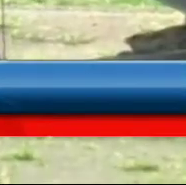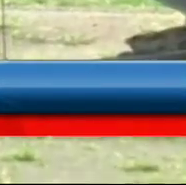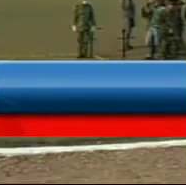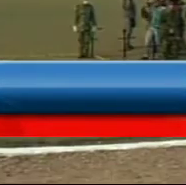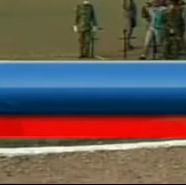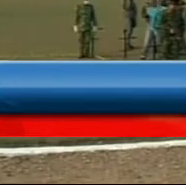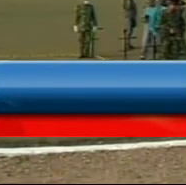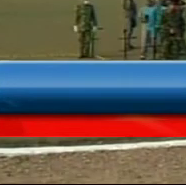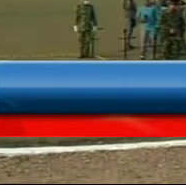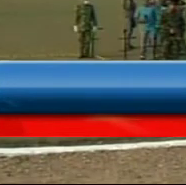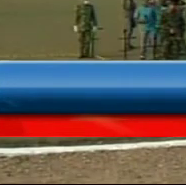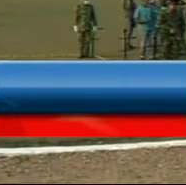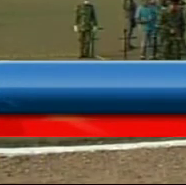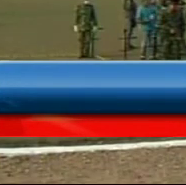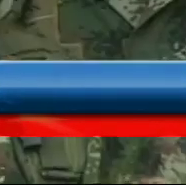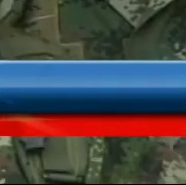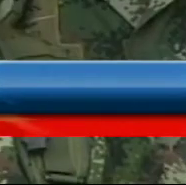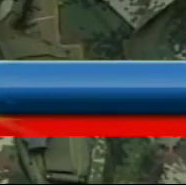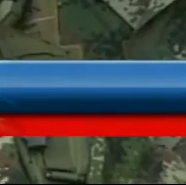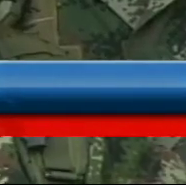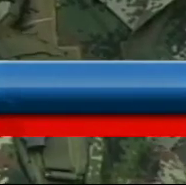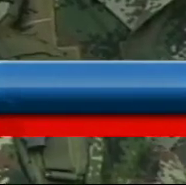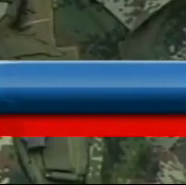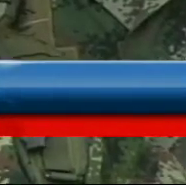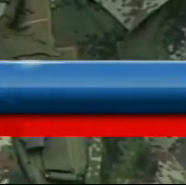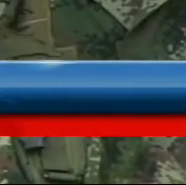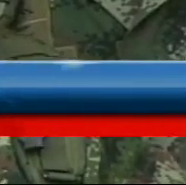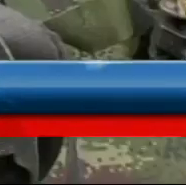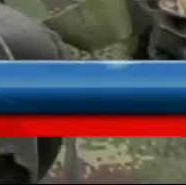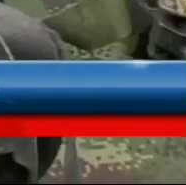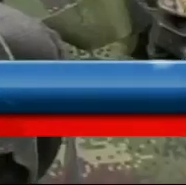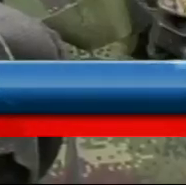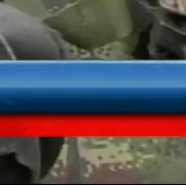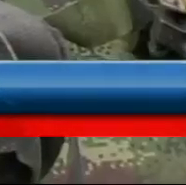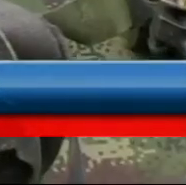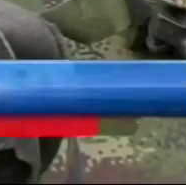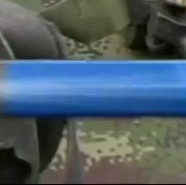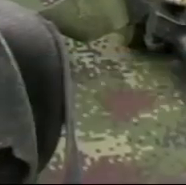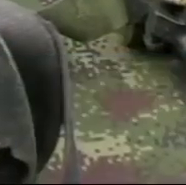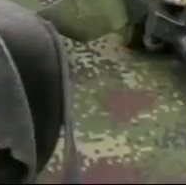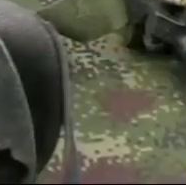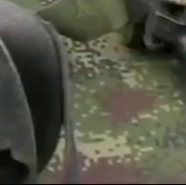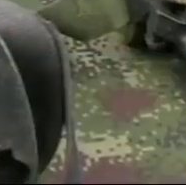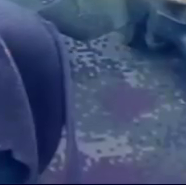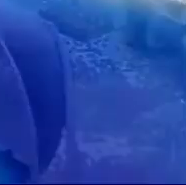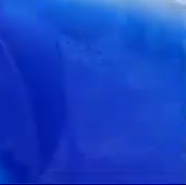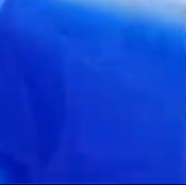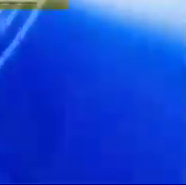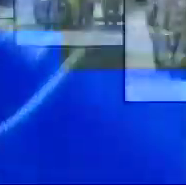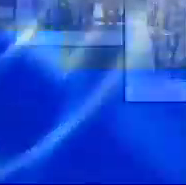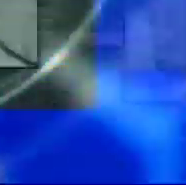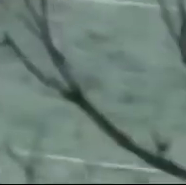Se salvó de bombardeo. Comandante guerrillero pudo huir de ataque.